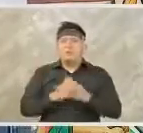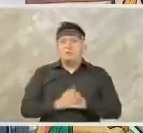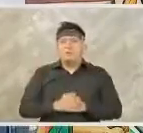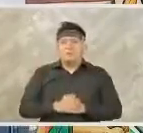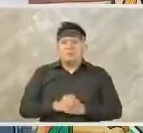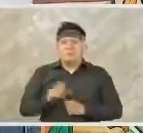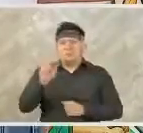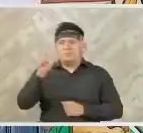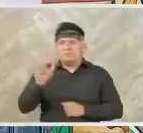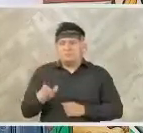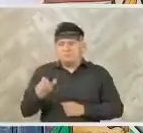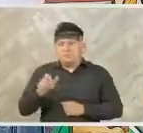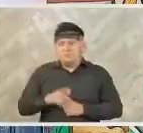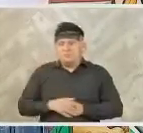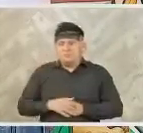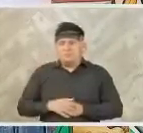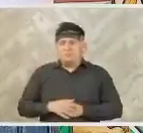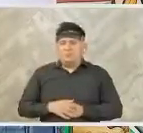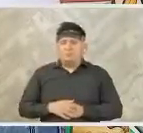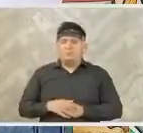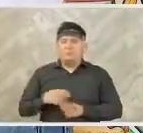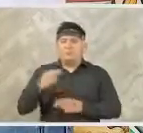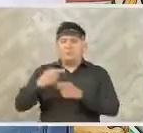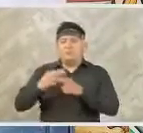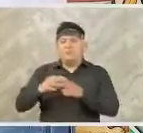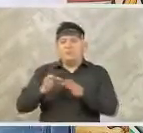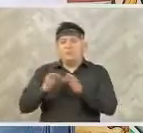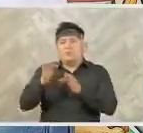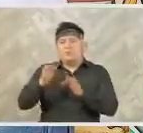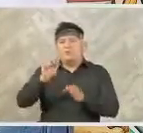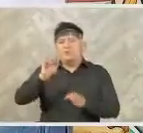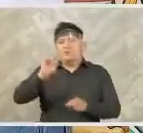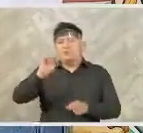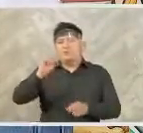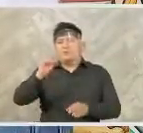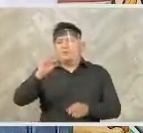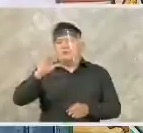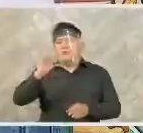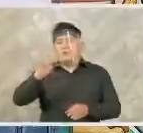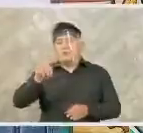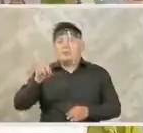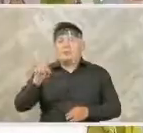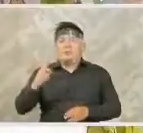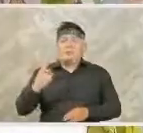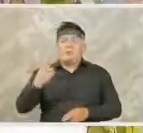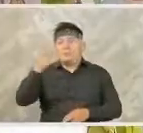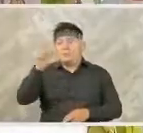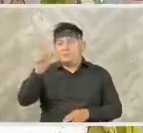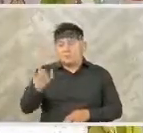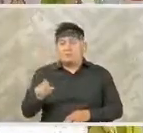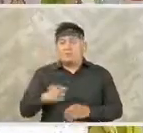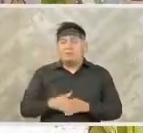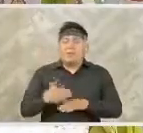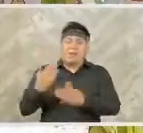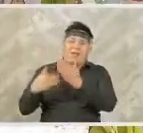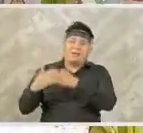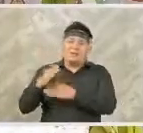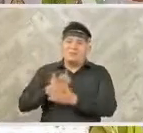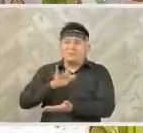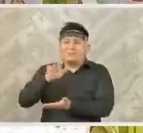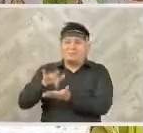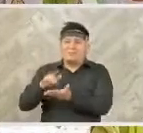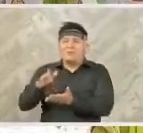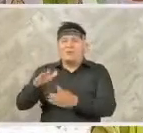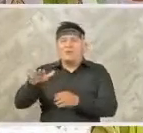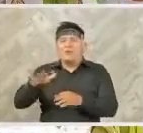un campesino de la vereda La Fundación en Guaramito, que se llama Don Evaristo. La primera vez que llegamos con un comprador, recuerdo que era del barrio